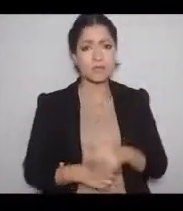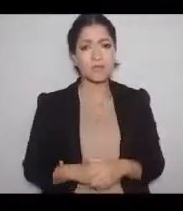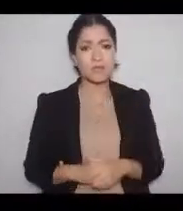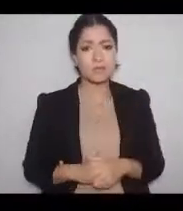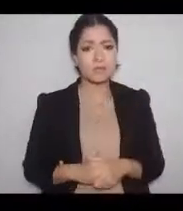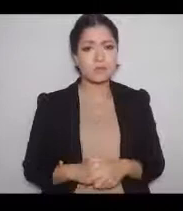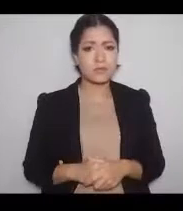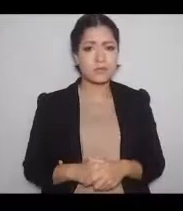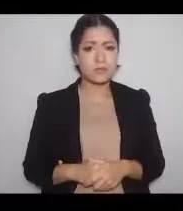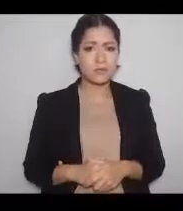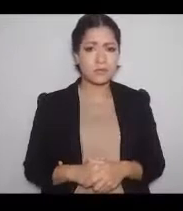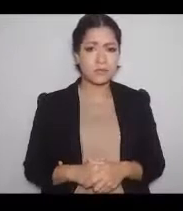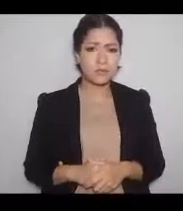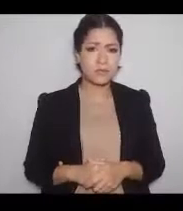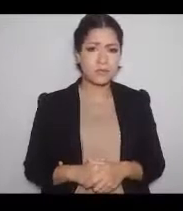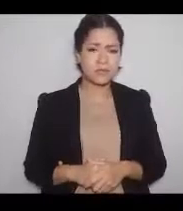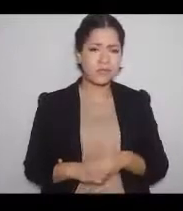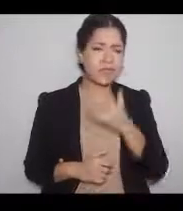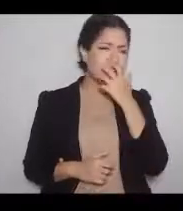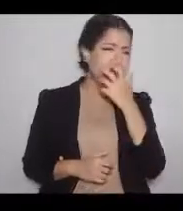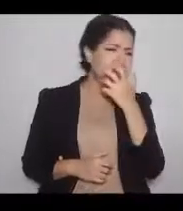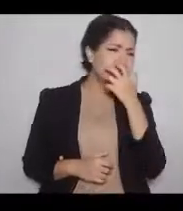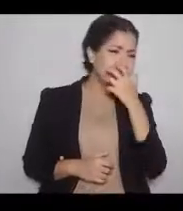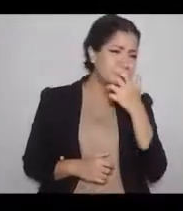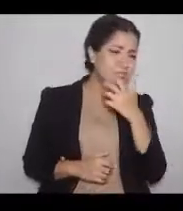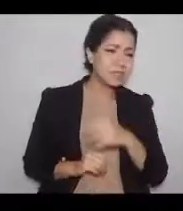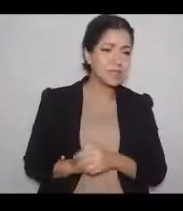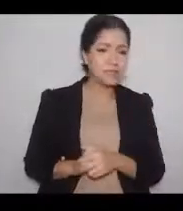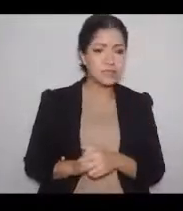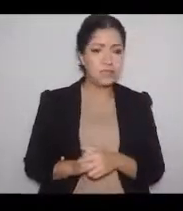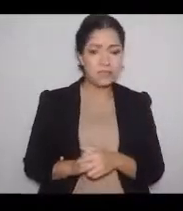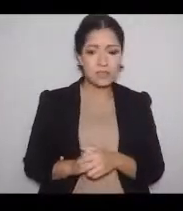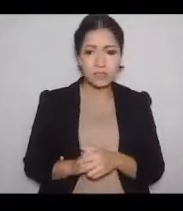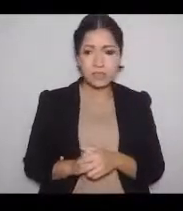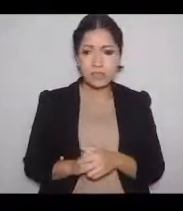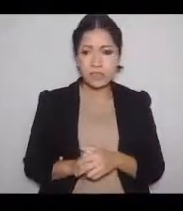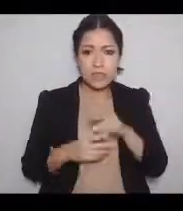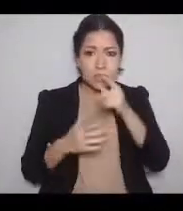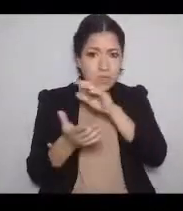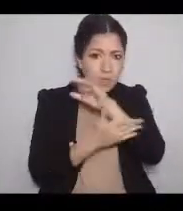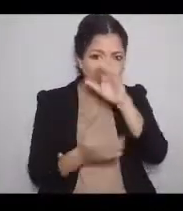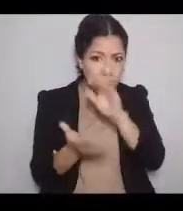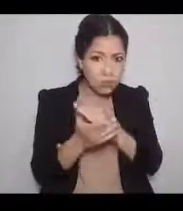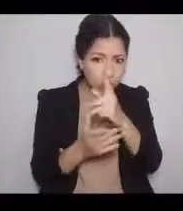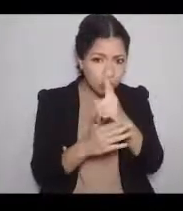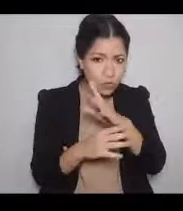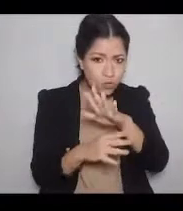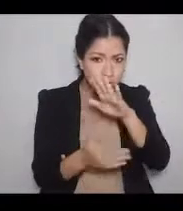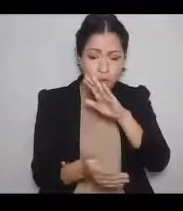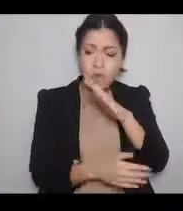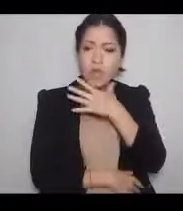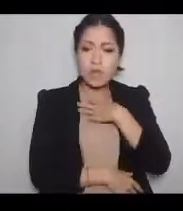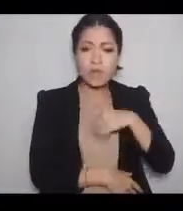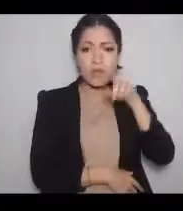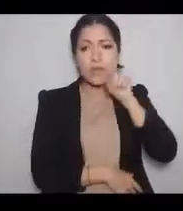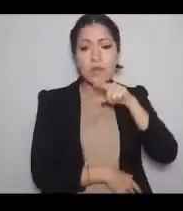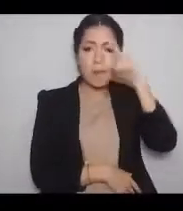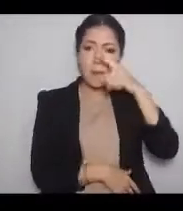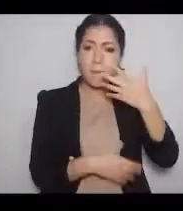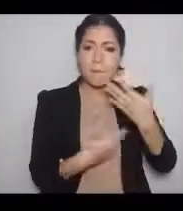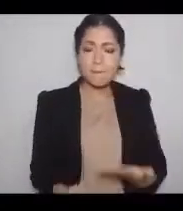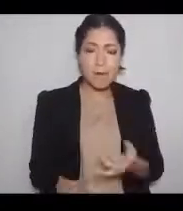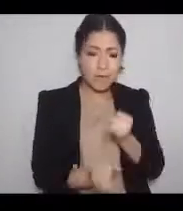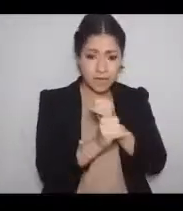Se casó con tu hija para quedarse con las tablas. Convéncelos. Descubre que existe